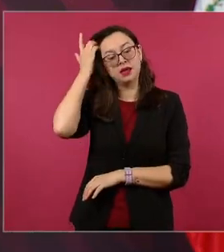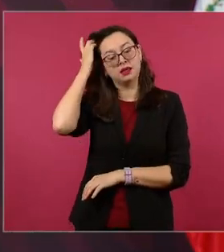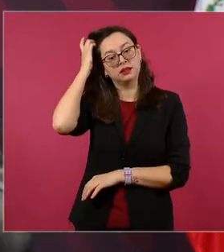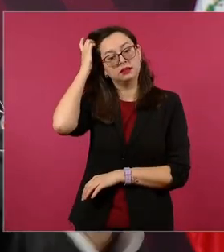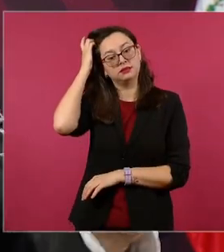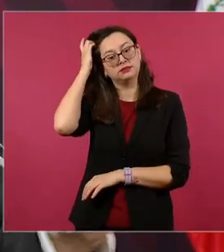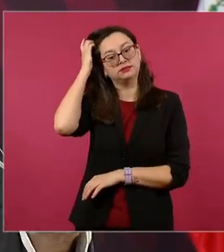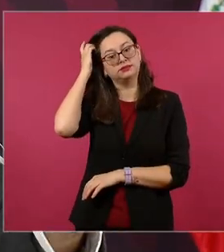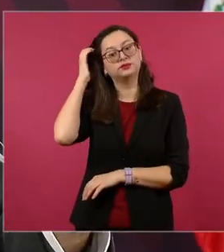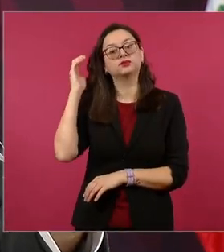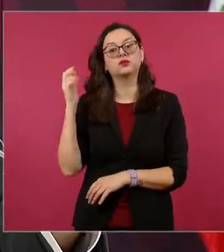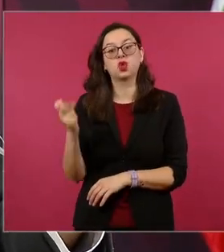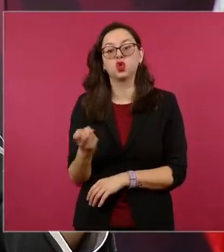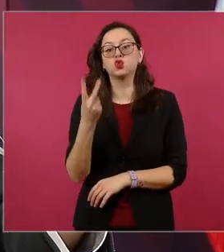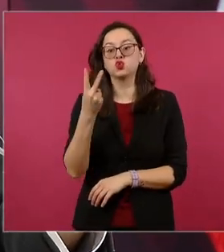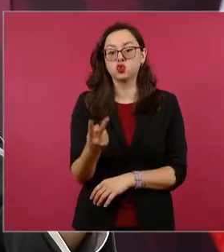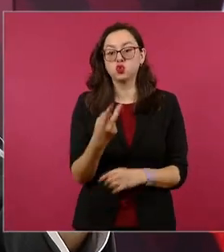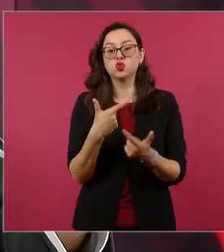coinciden